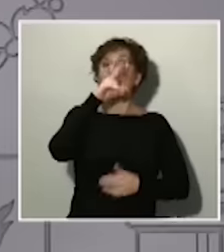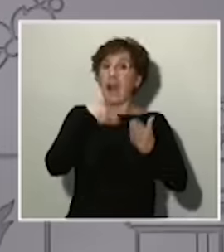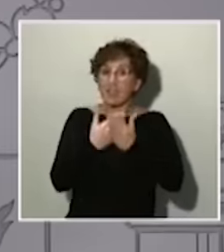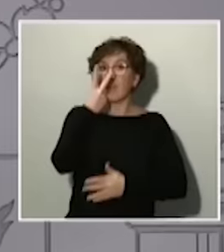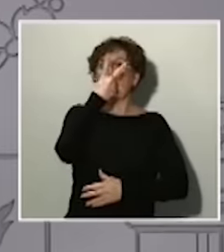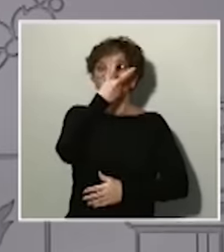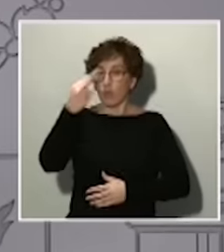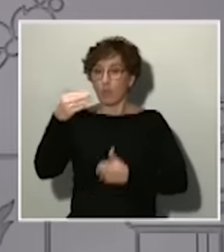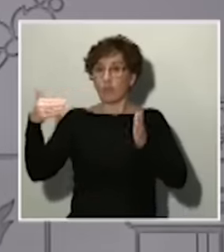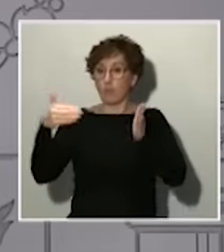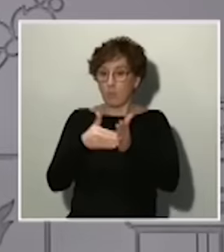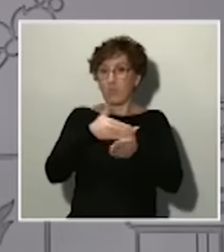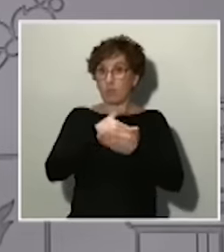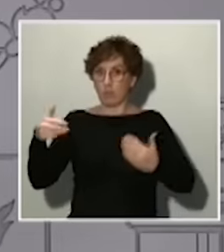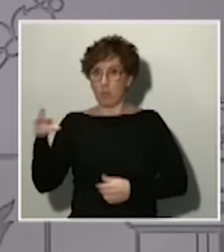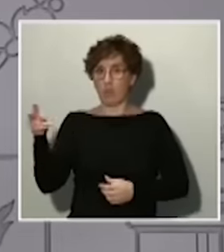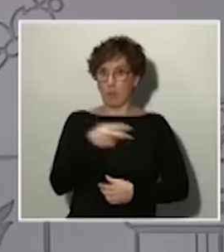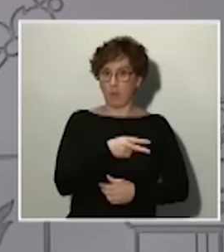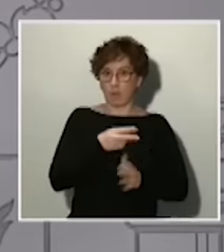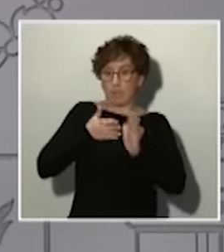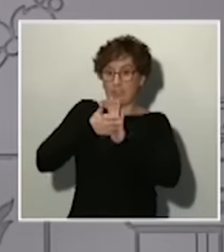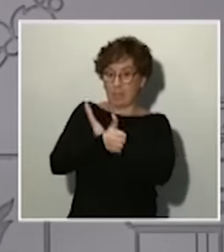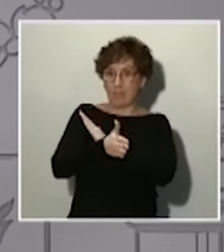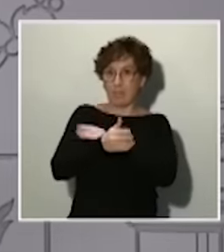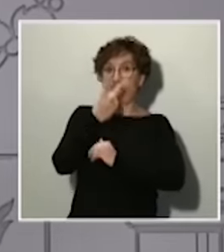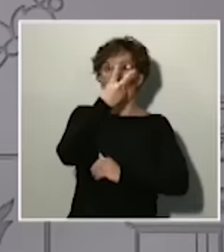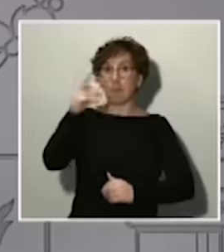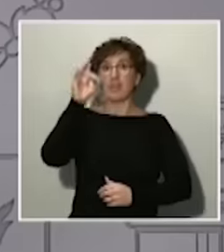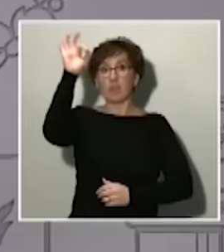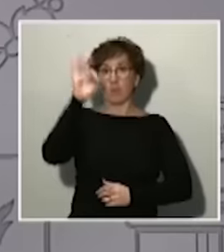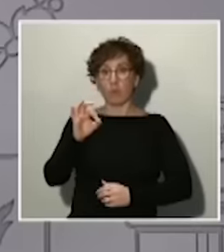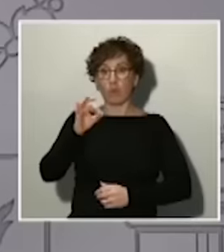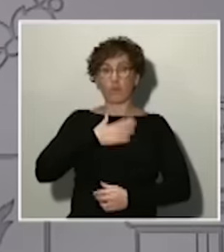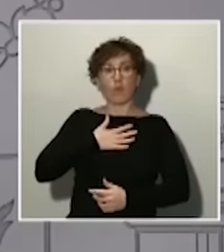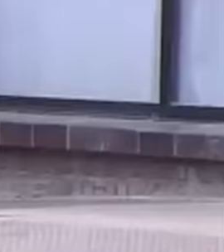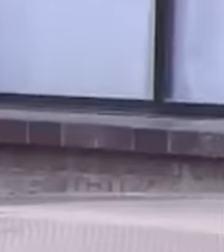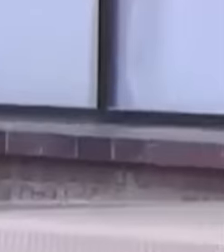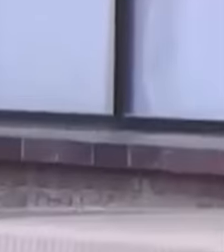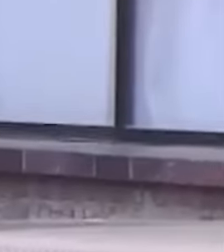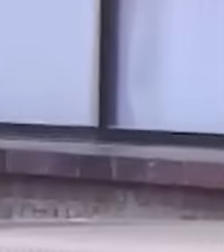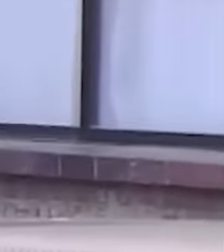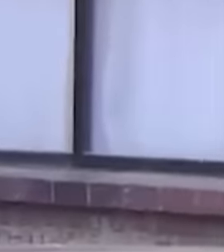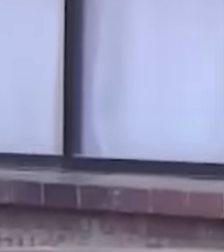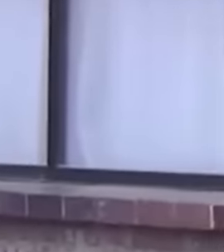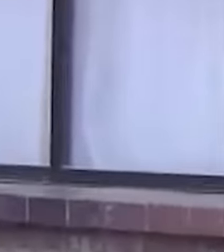de un 20% de nuestra capacidad de producción de riqueza anual, de nuestro PIB.